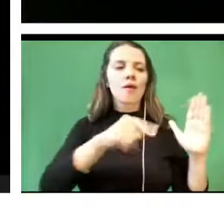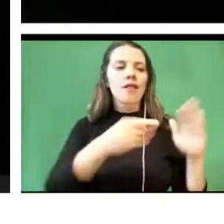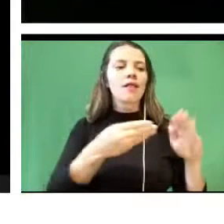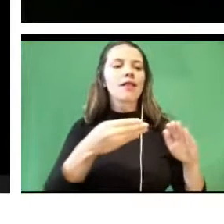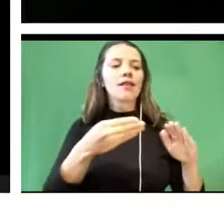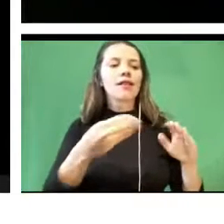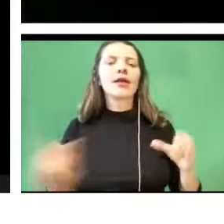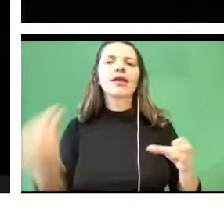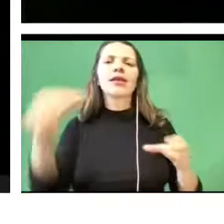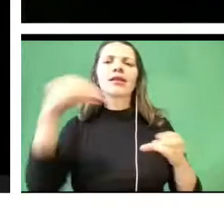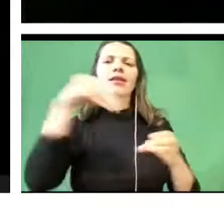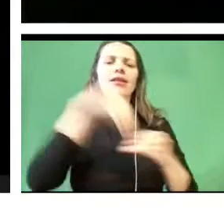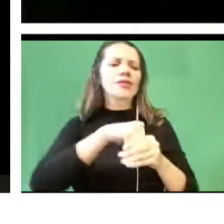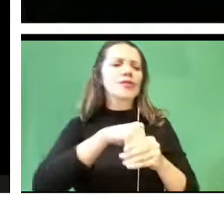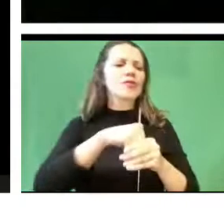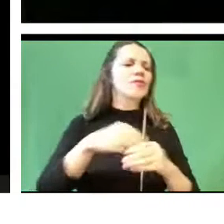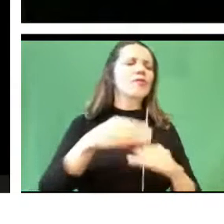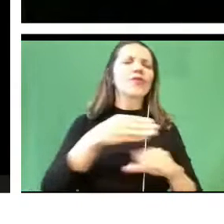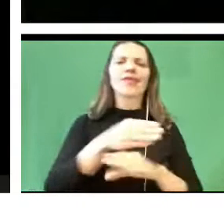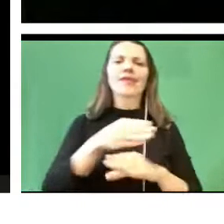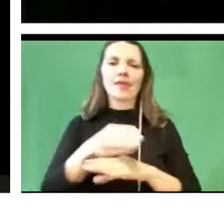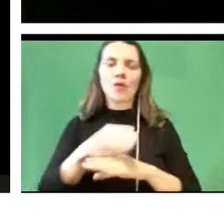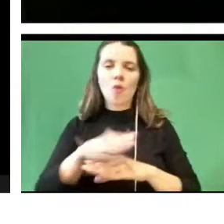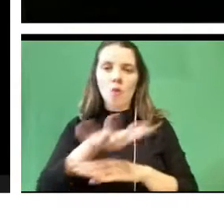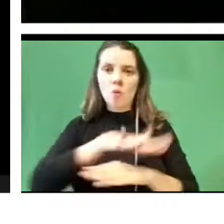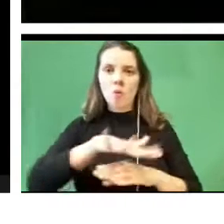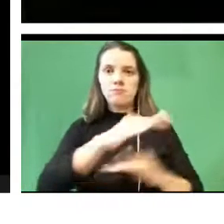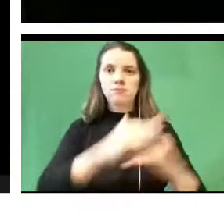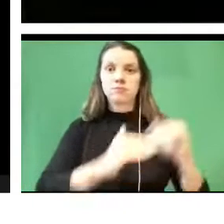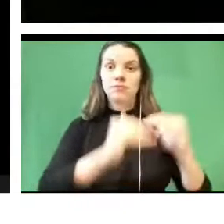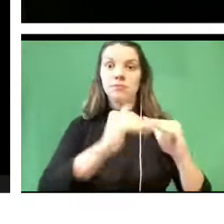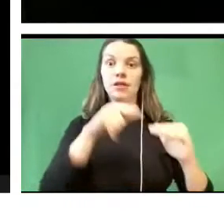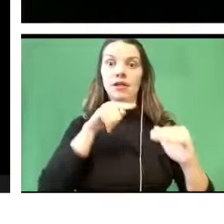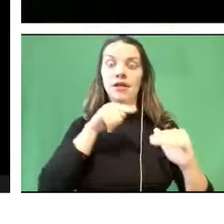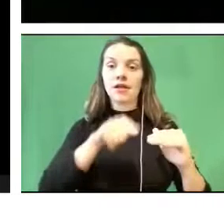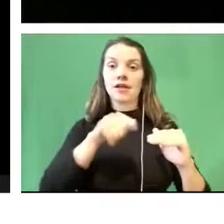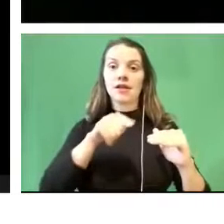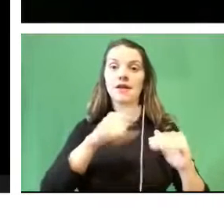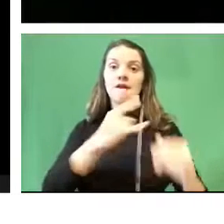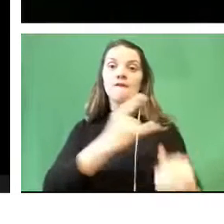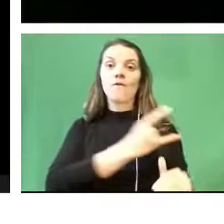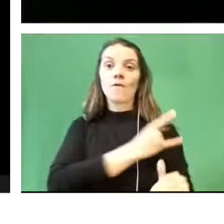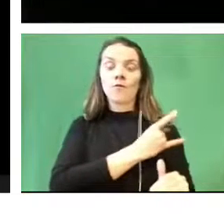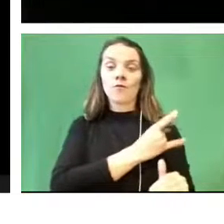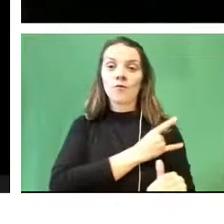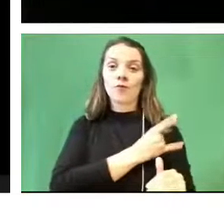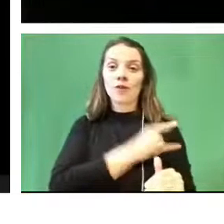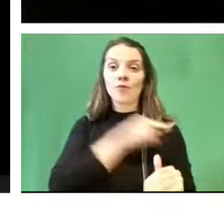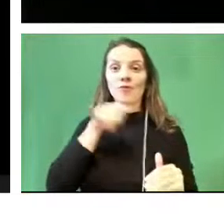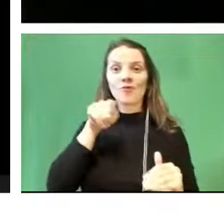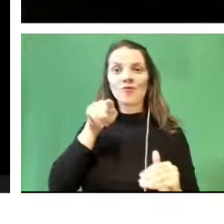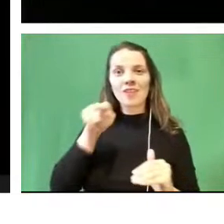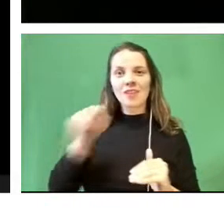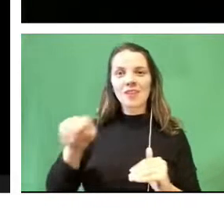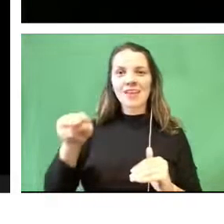arquitectónico, con un caso específico desarrollado en la Facultad de Artes de la misma universidad, en la sede de Bogotá.